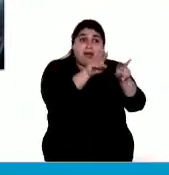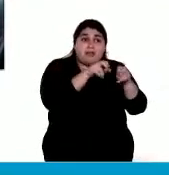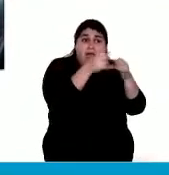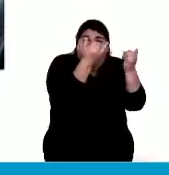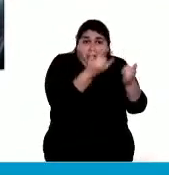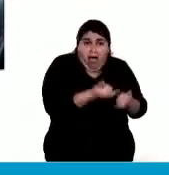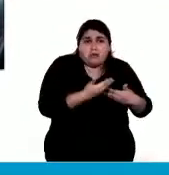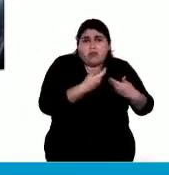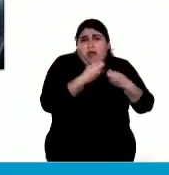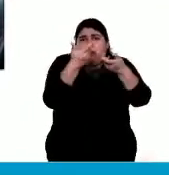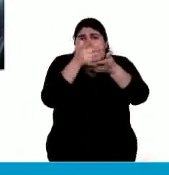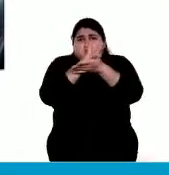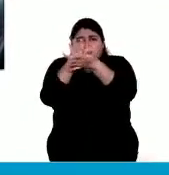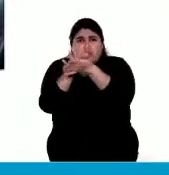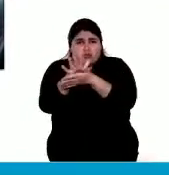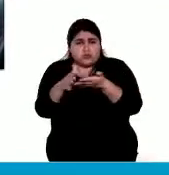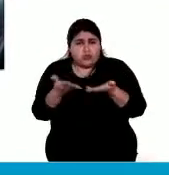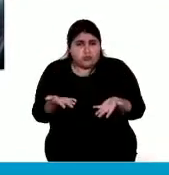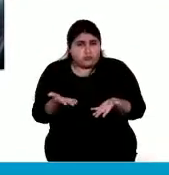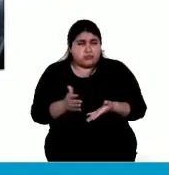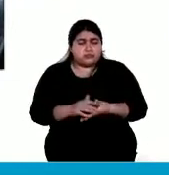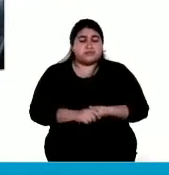provincia de Buenos Aires.